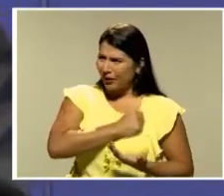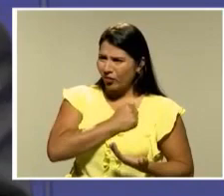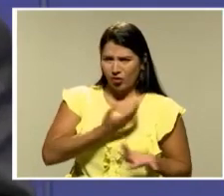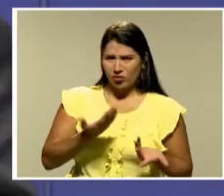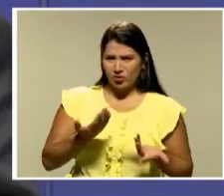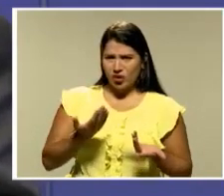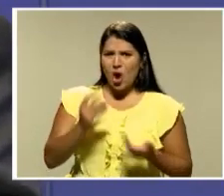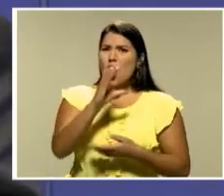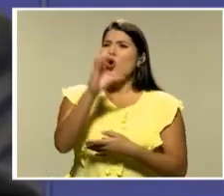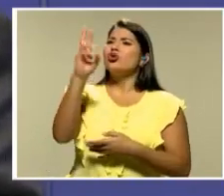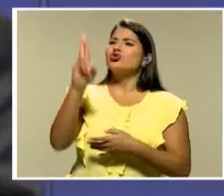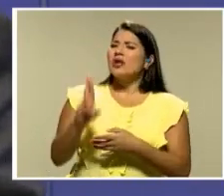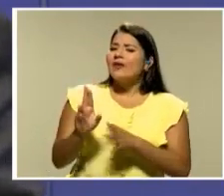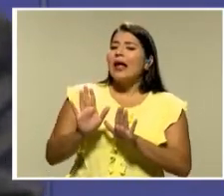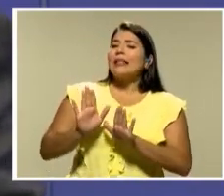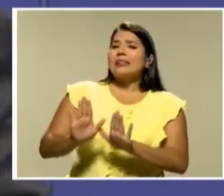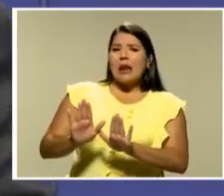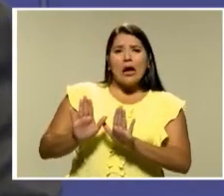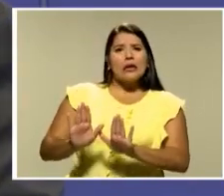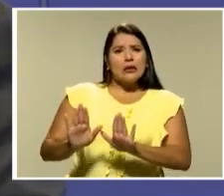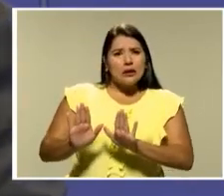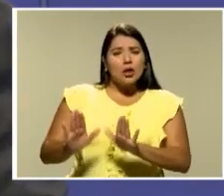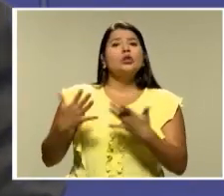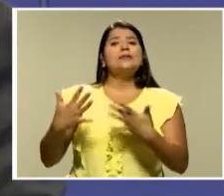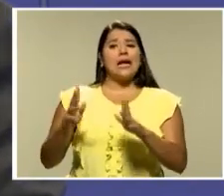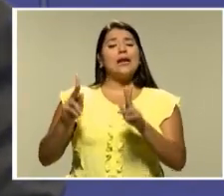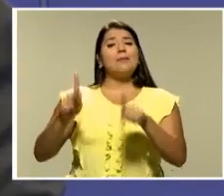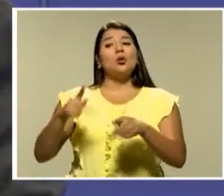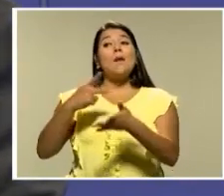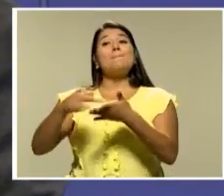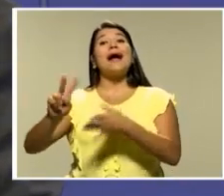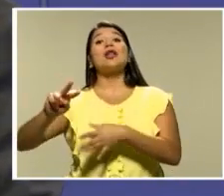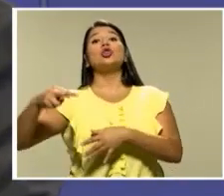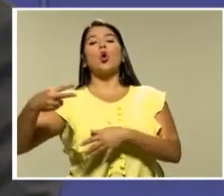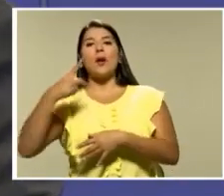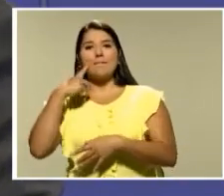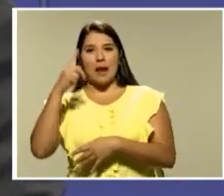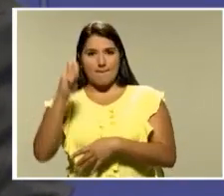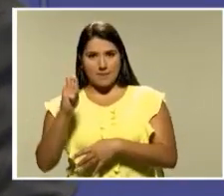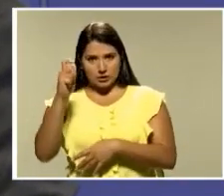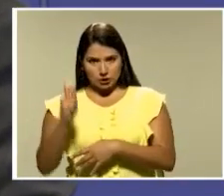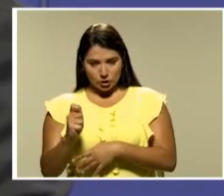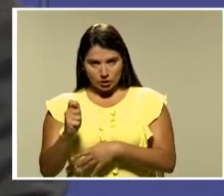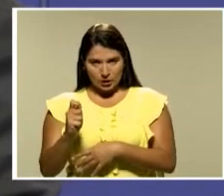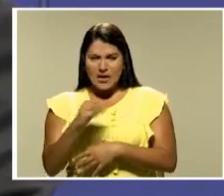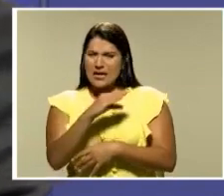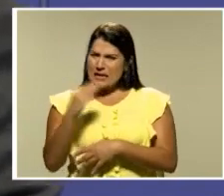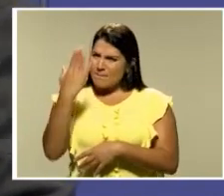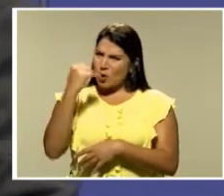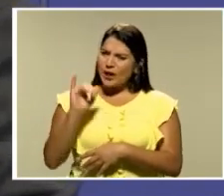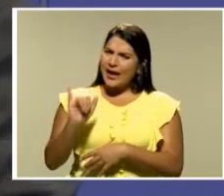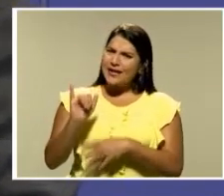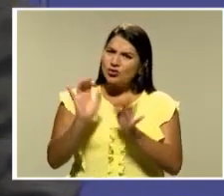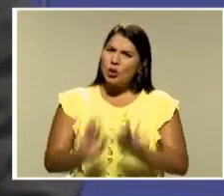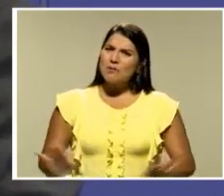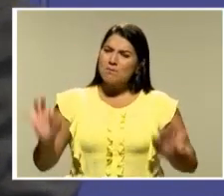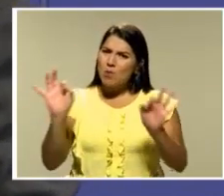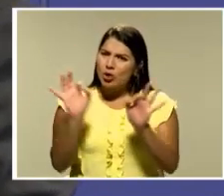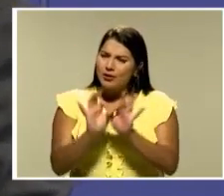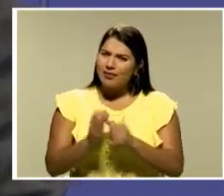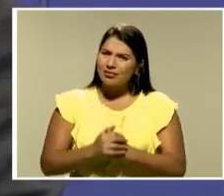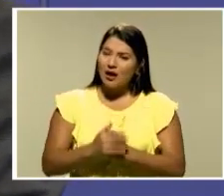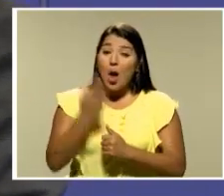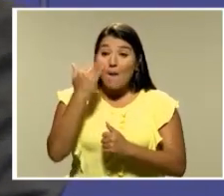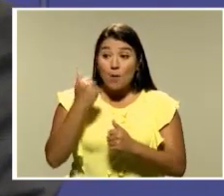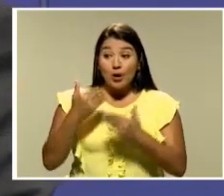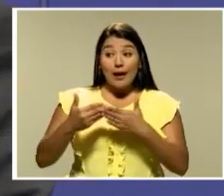sin hacer mucho alboroto ya la gente está pagando el doble para su pensión. ¿Y por qué es esto vital? Porque hace 20 años,